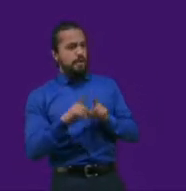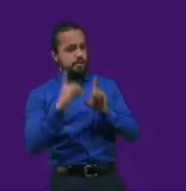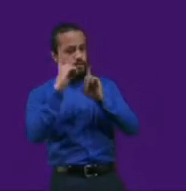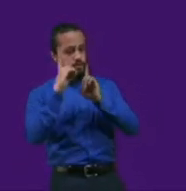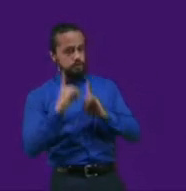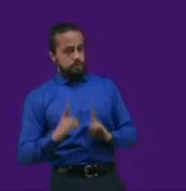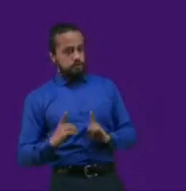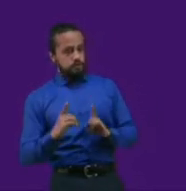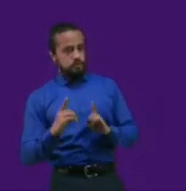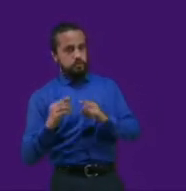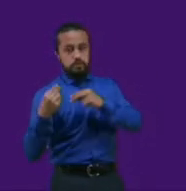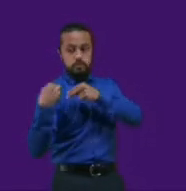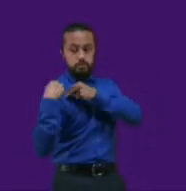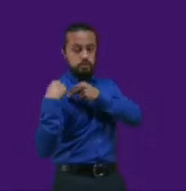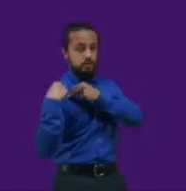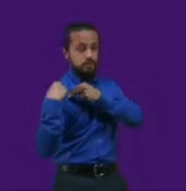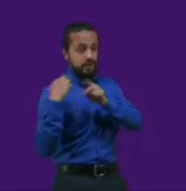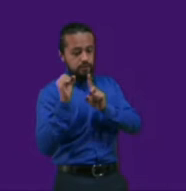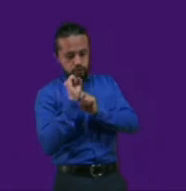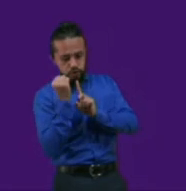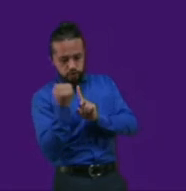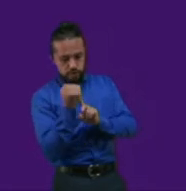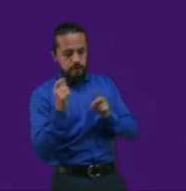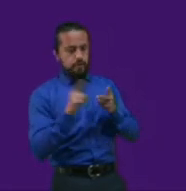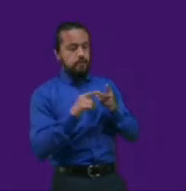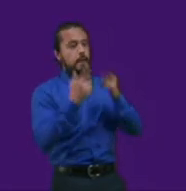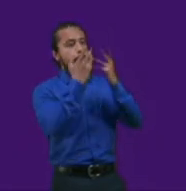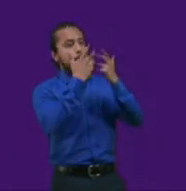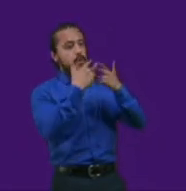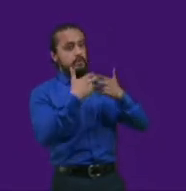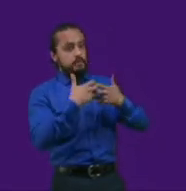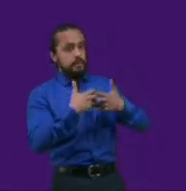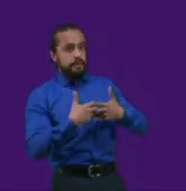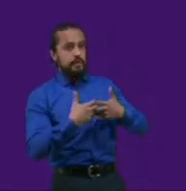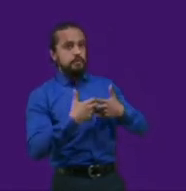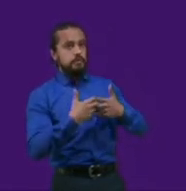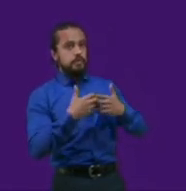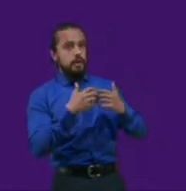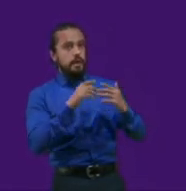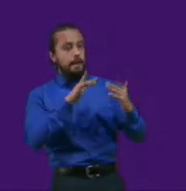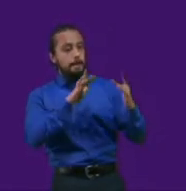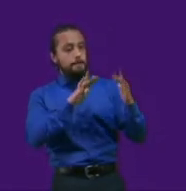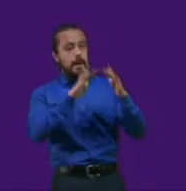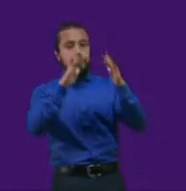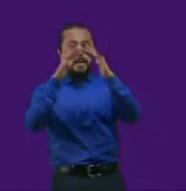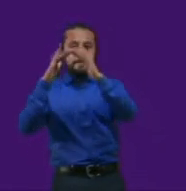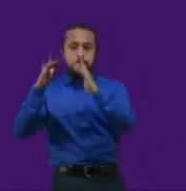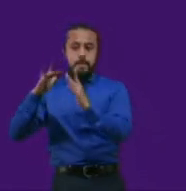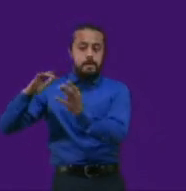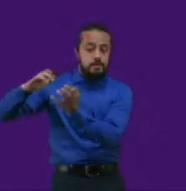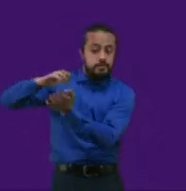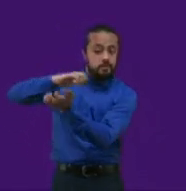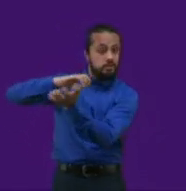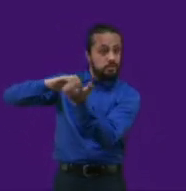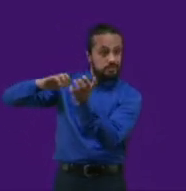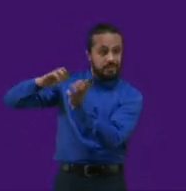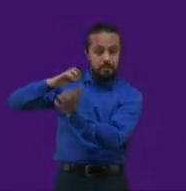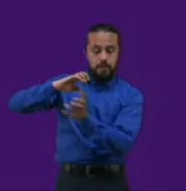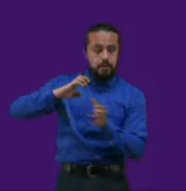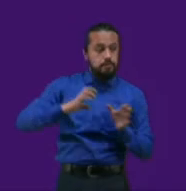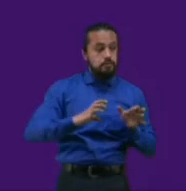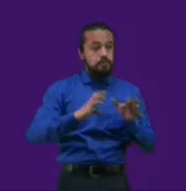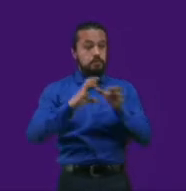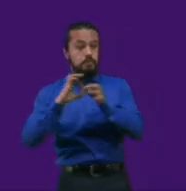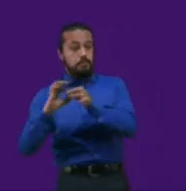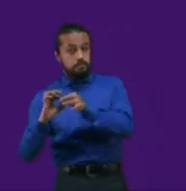su responsabilidad social, empresarial, se conecte a unos ecosistemas digitales y facilite que todas las compañías que